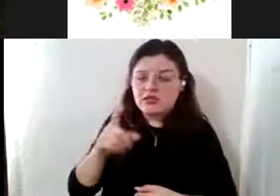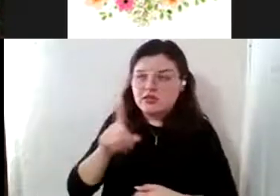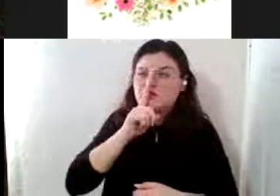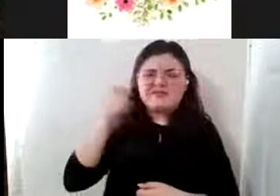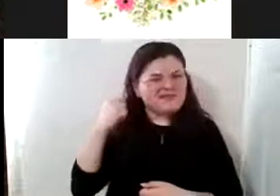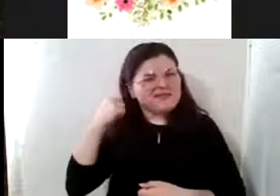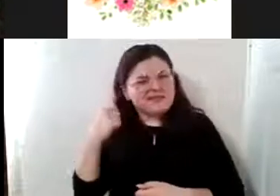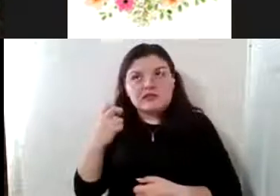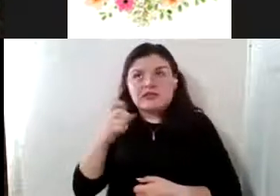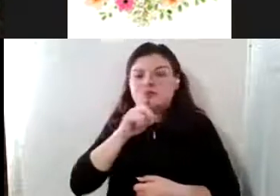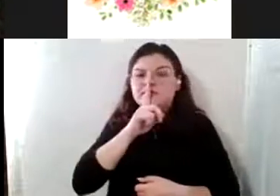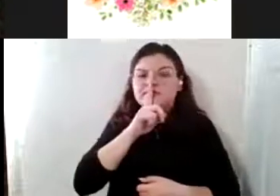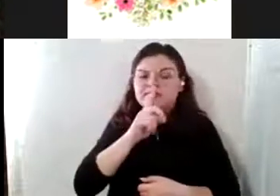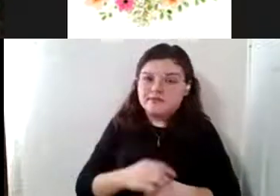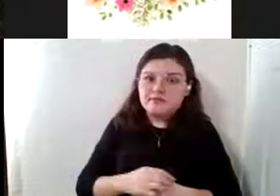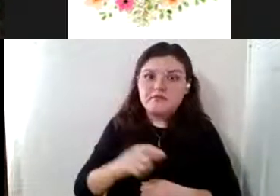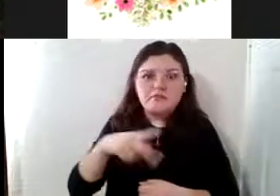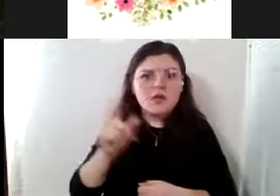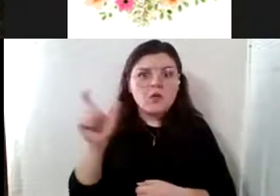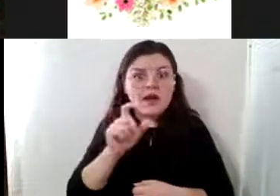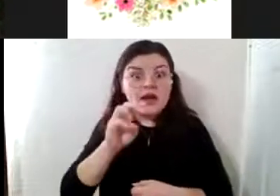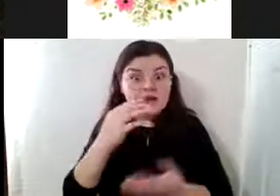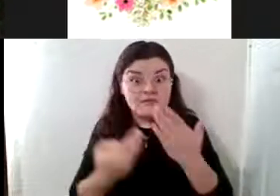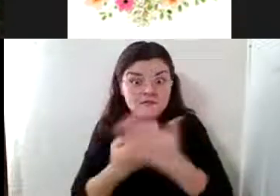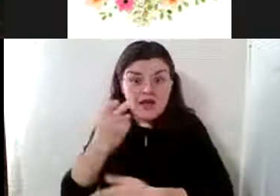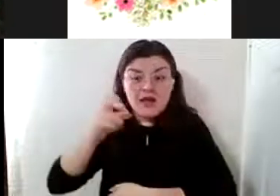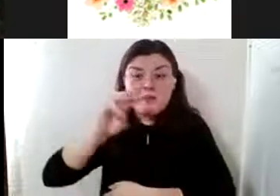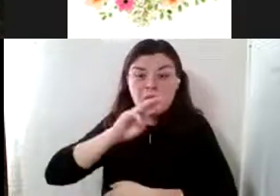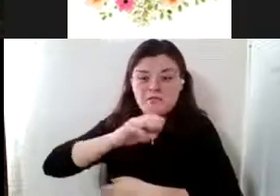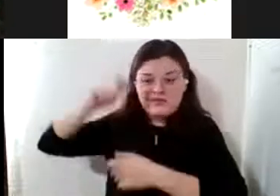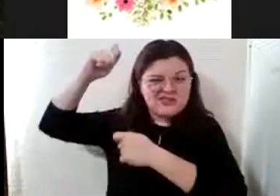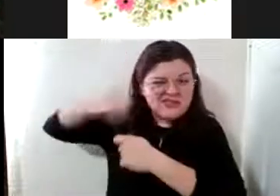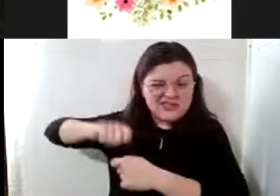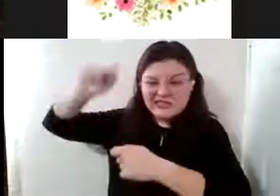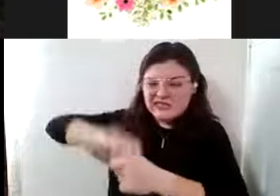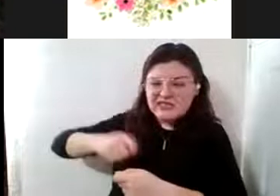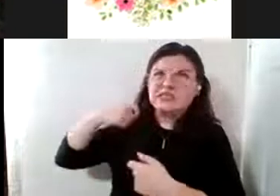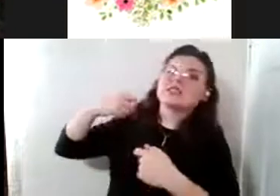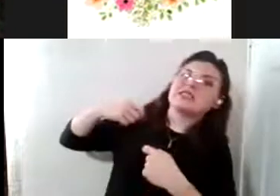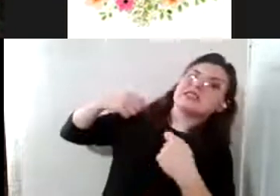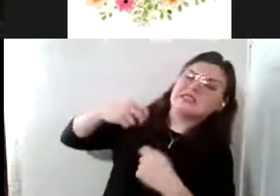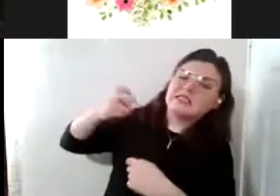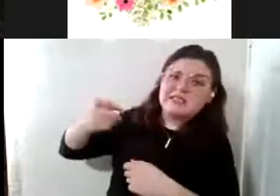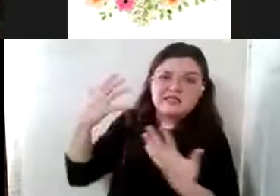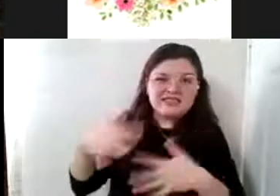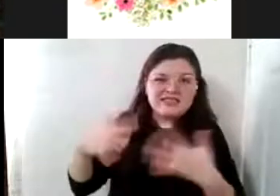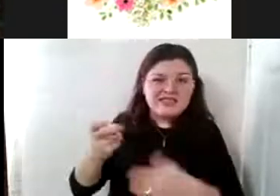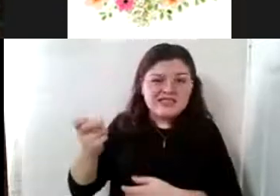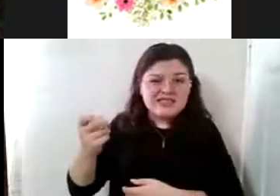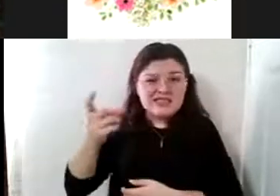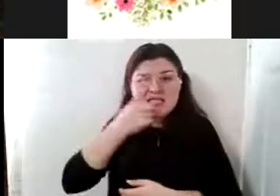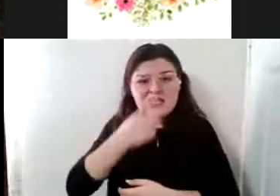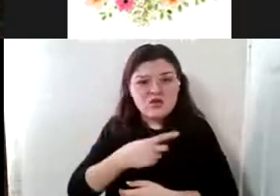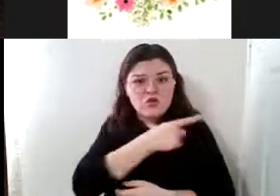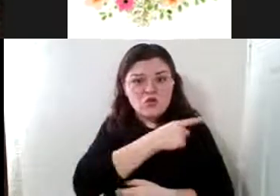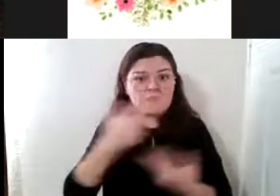esta mañana, cuando su mamá le estiró el pelo con el peine, ¡ay! Estela pensó en lo que Conchita le había